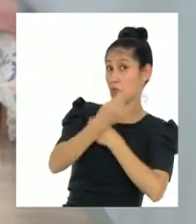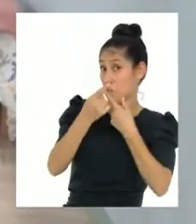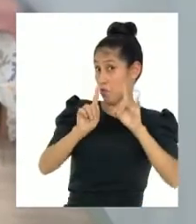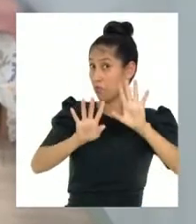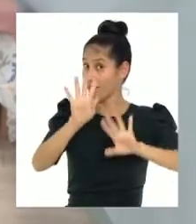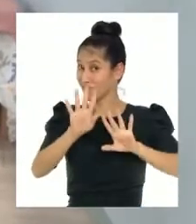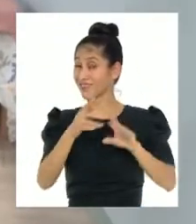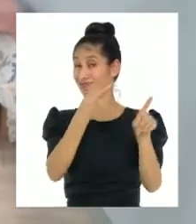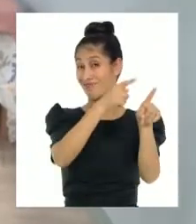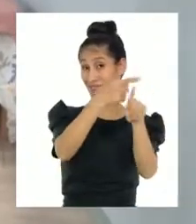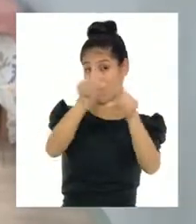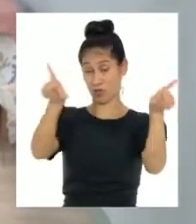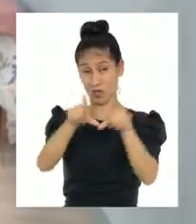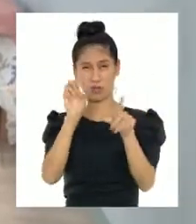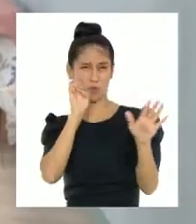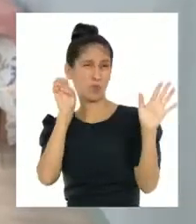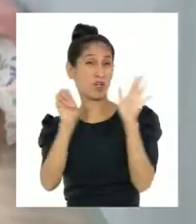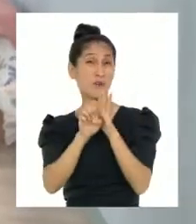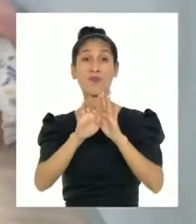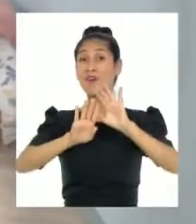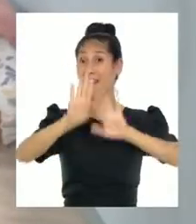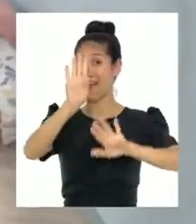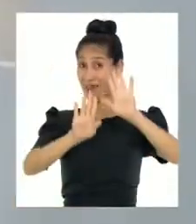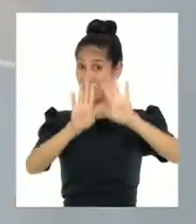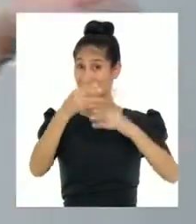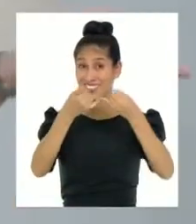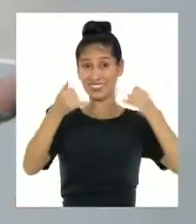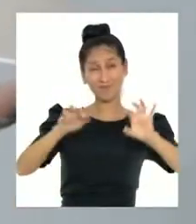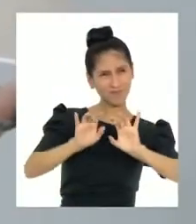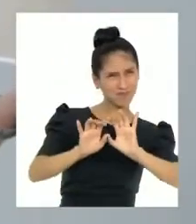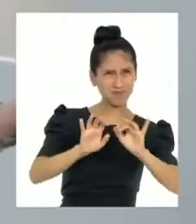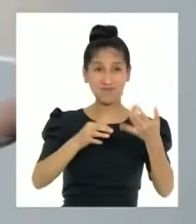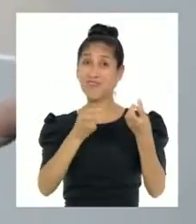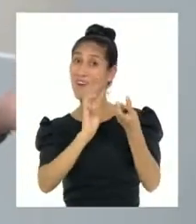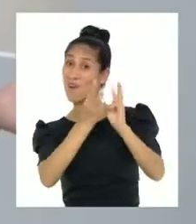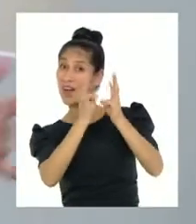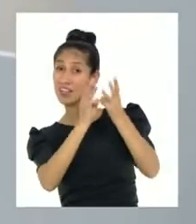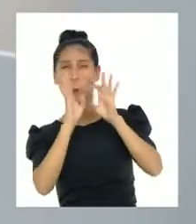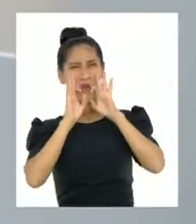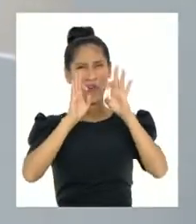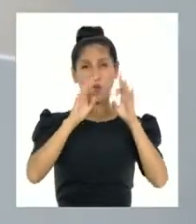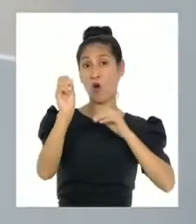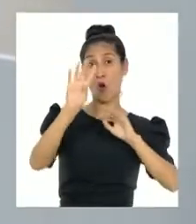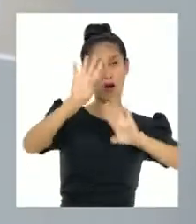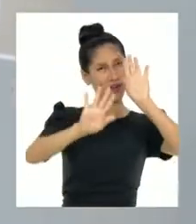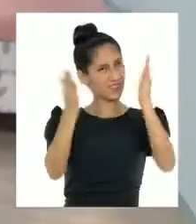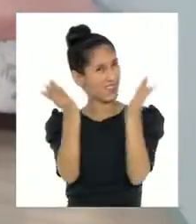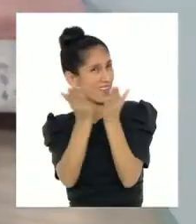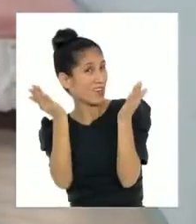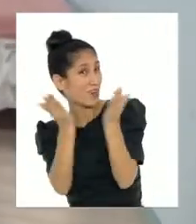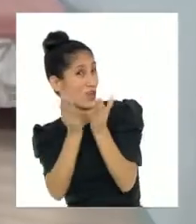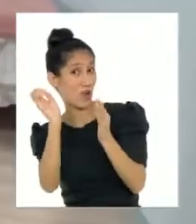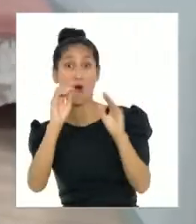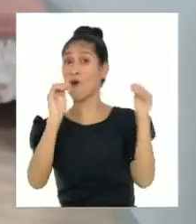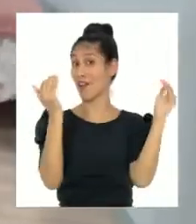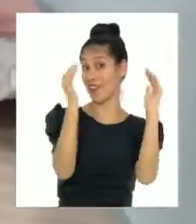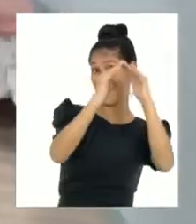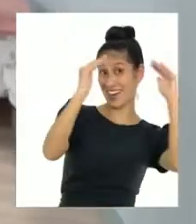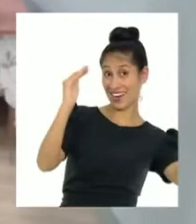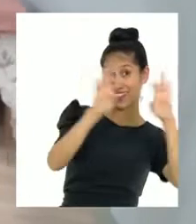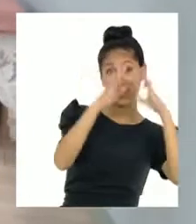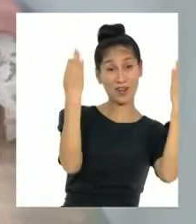ejemplo, cuando chateamos en las redes sociales, cuando estamos en clase, en la casa, en la